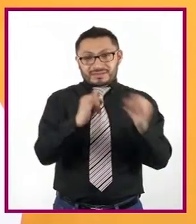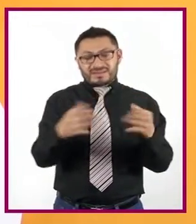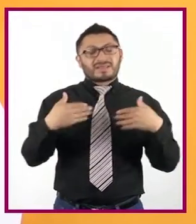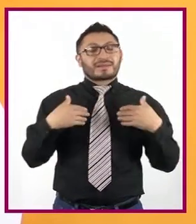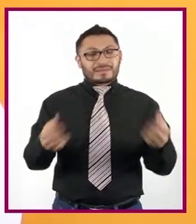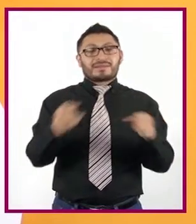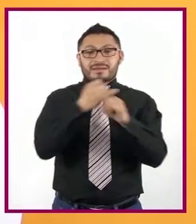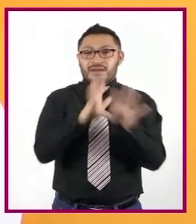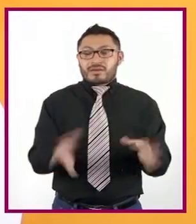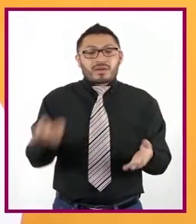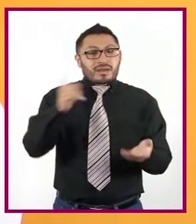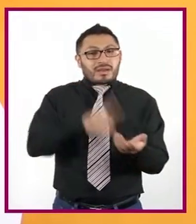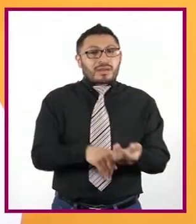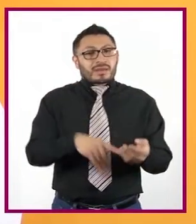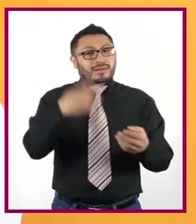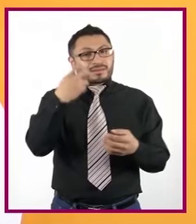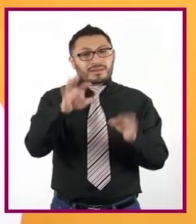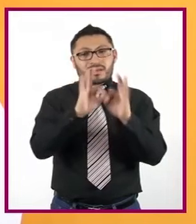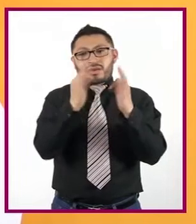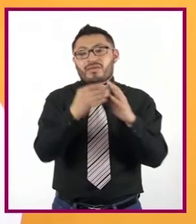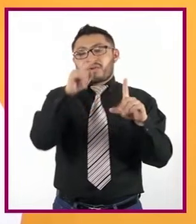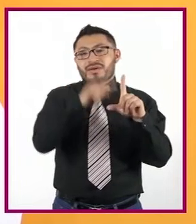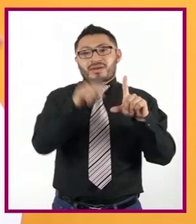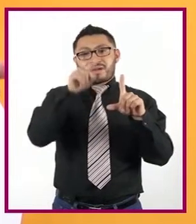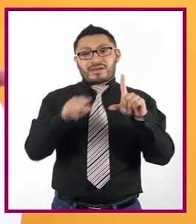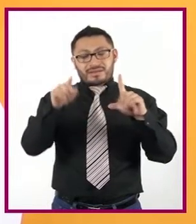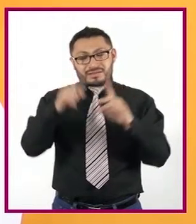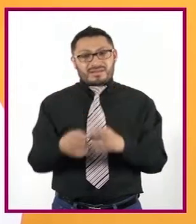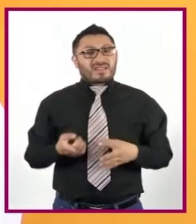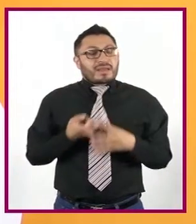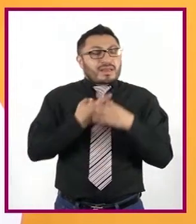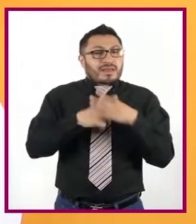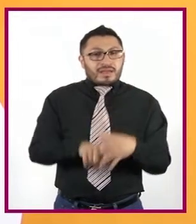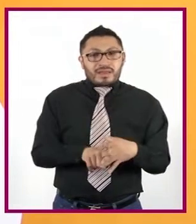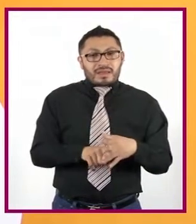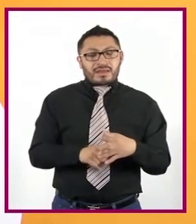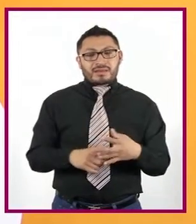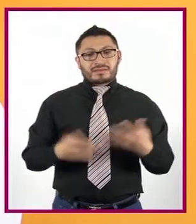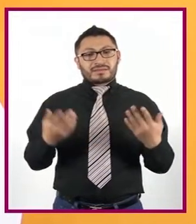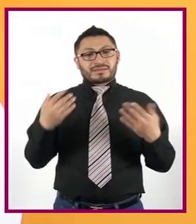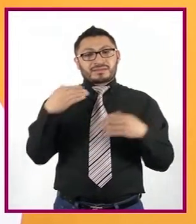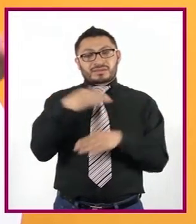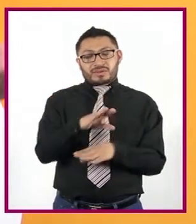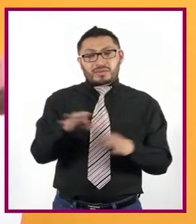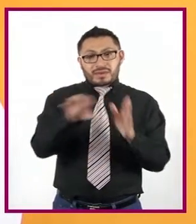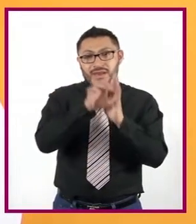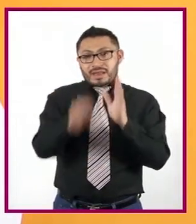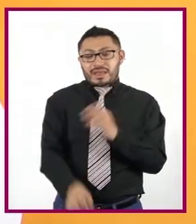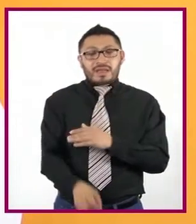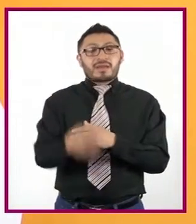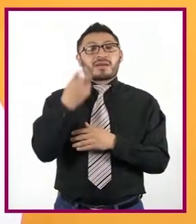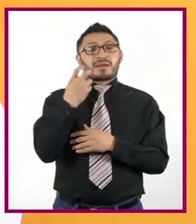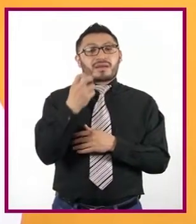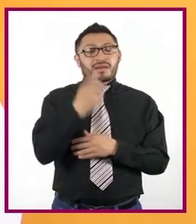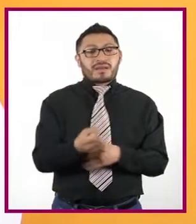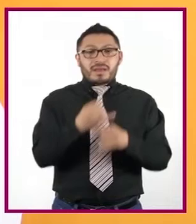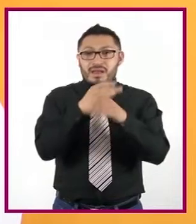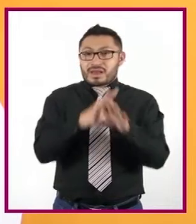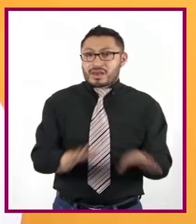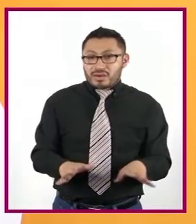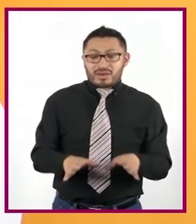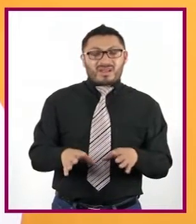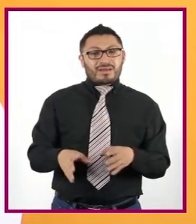información contenida en este tipo de gráficas. Comenzaremos abordando un ejemplo a partir de